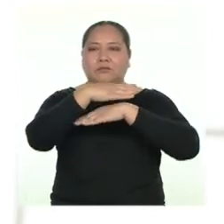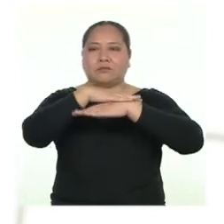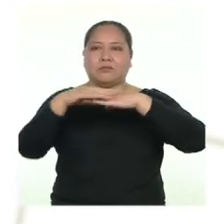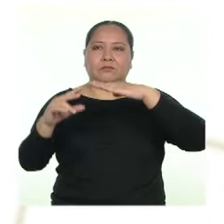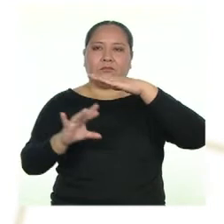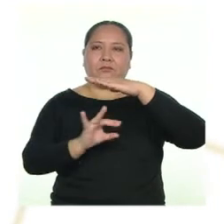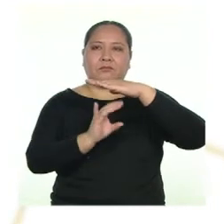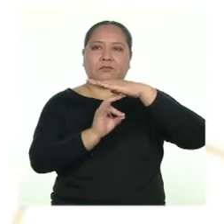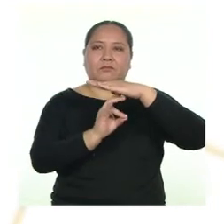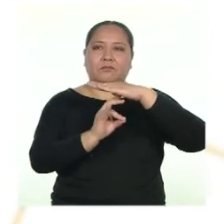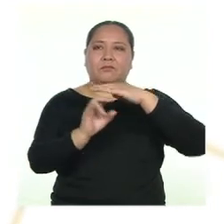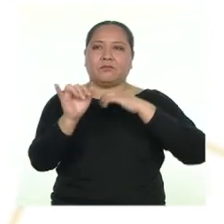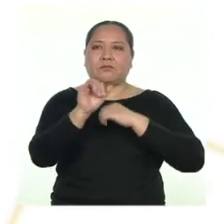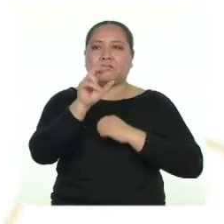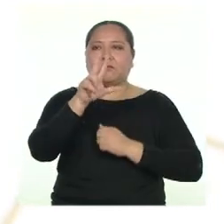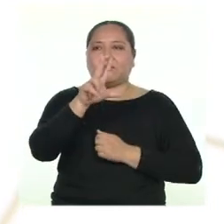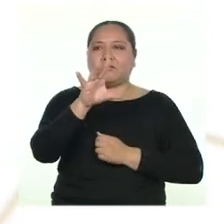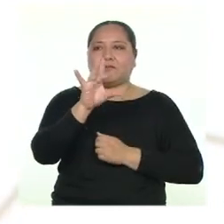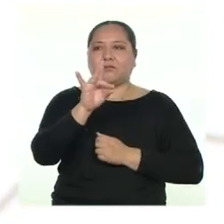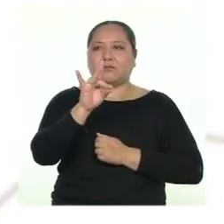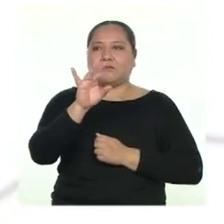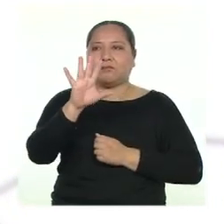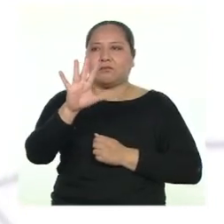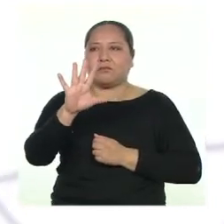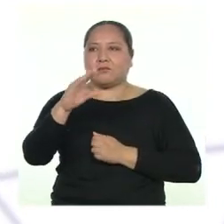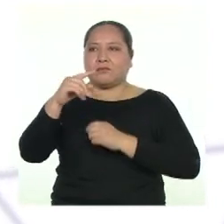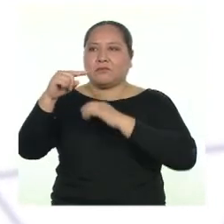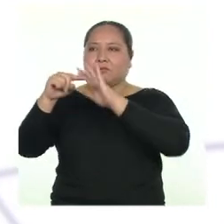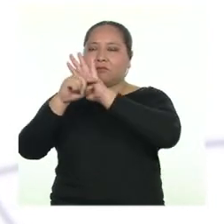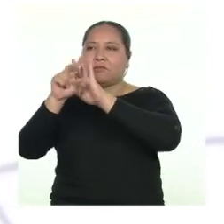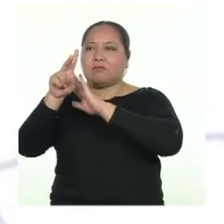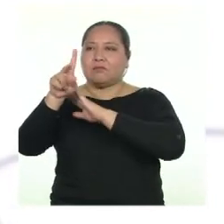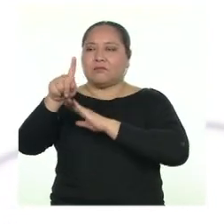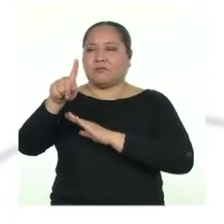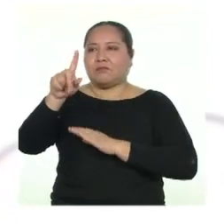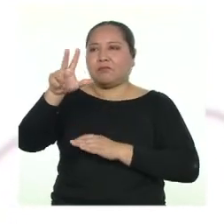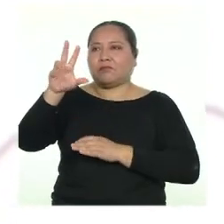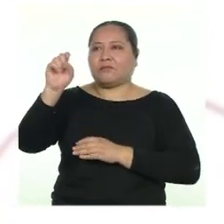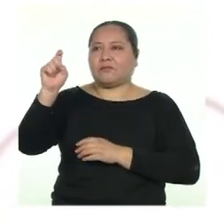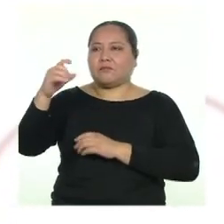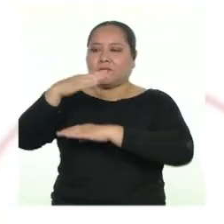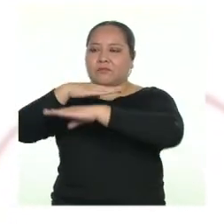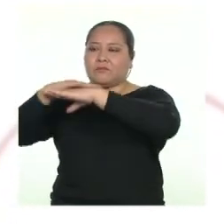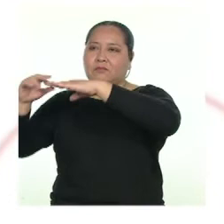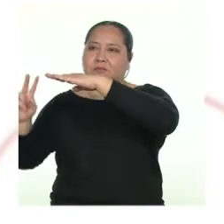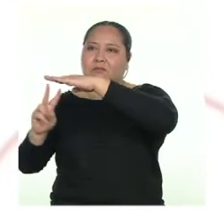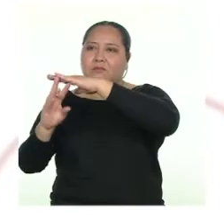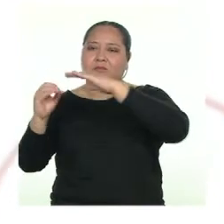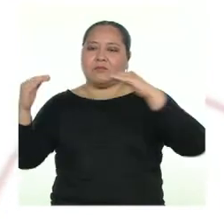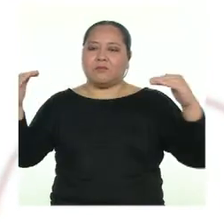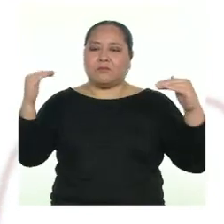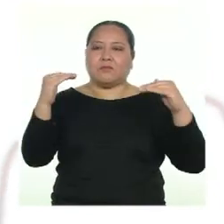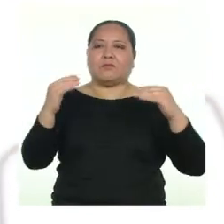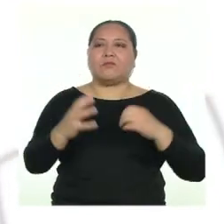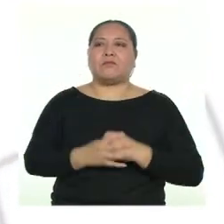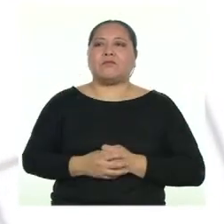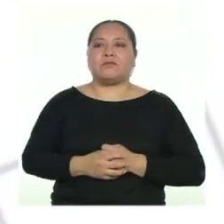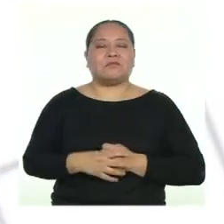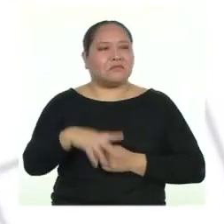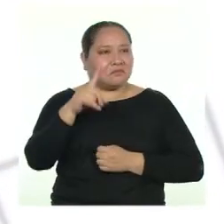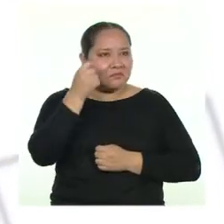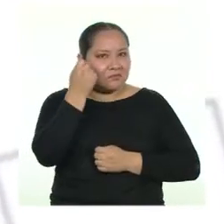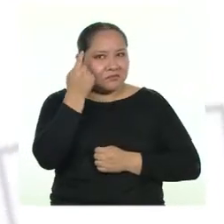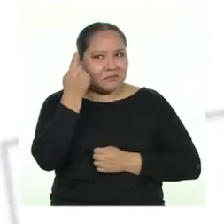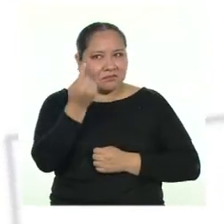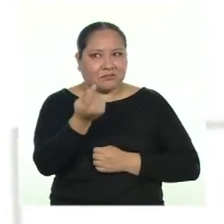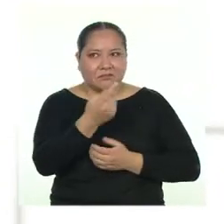7 es igual a 385 menos 130x sobre 20. Exactamente. ¿Y te diste